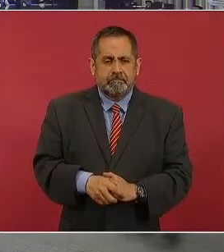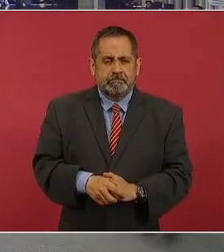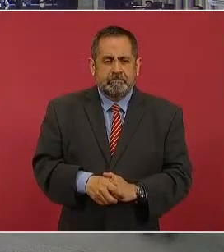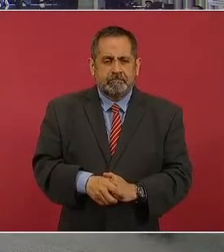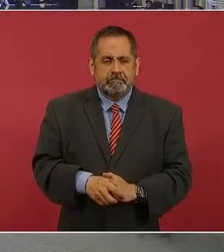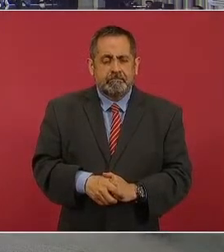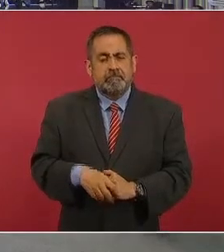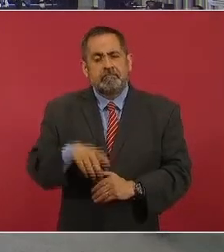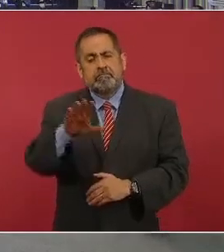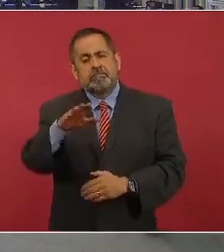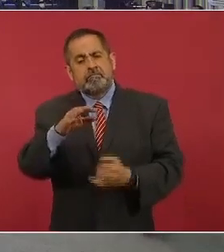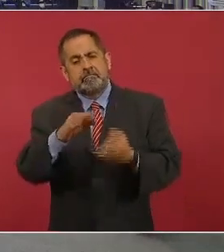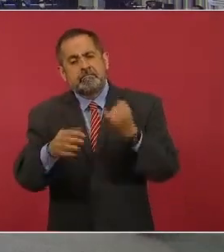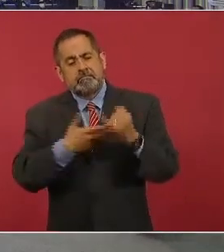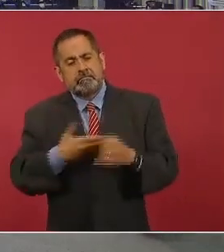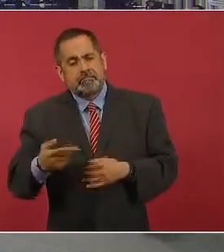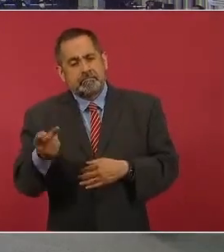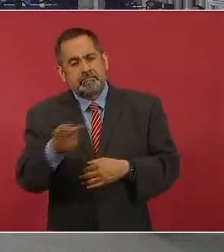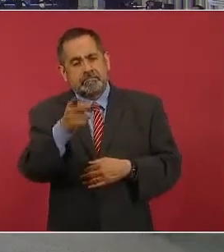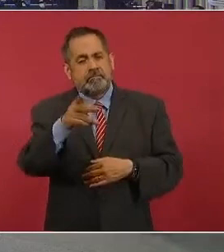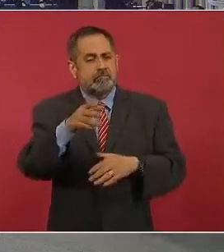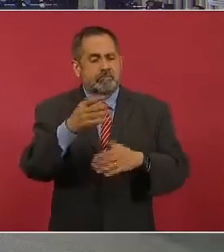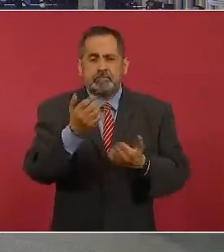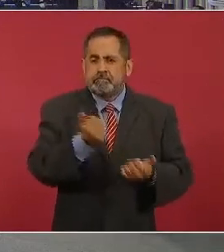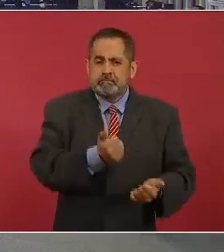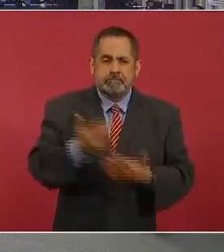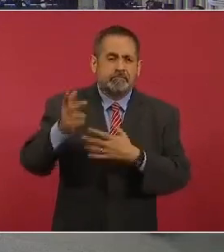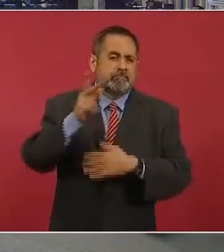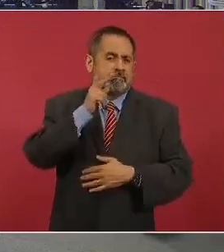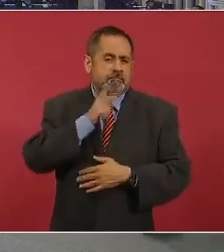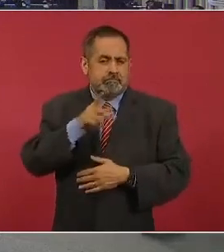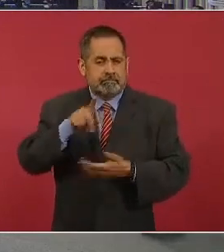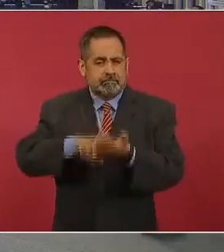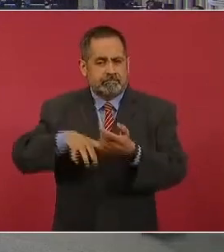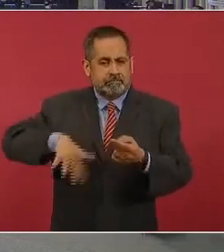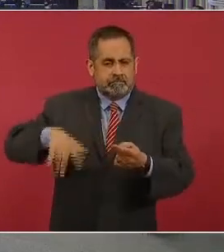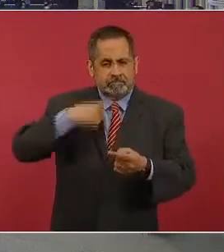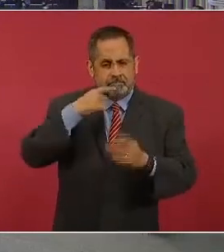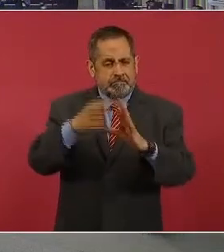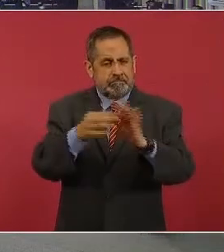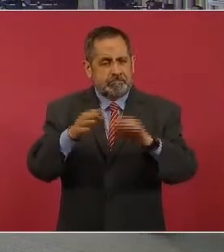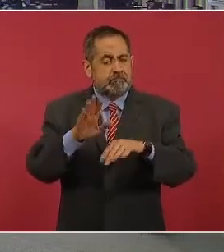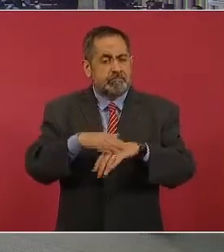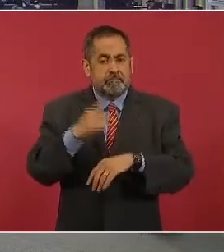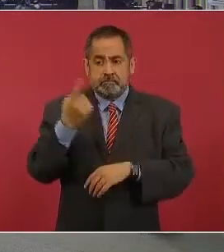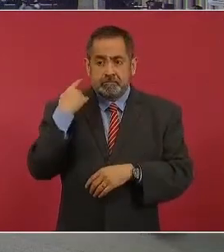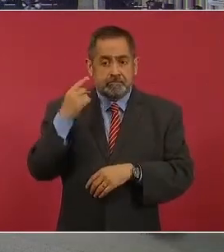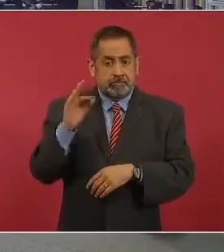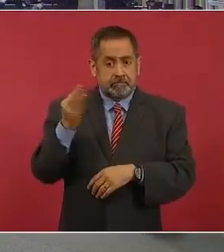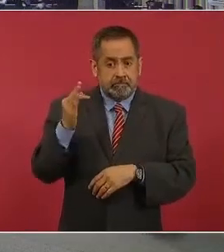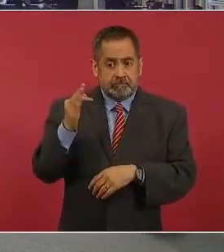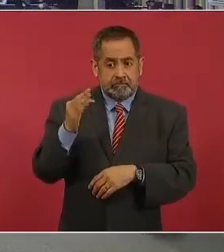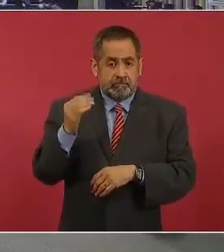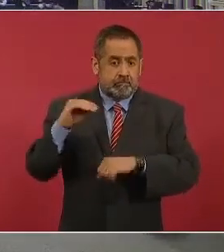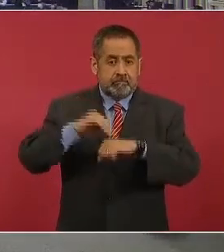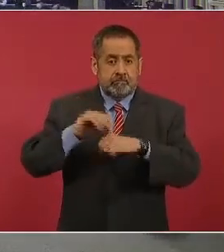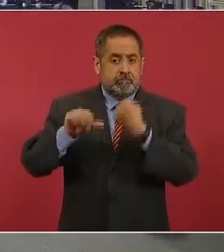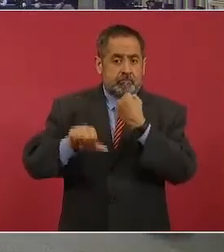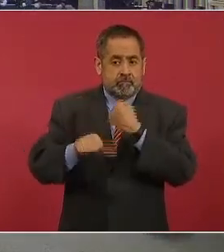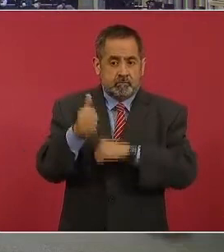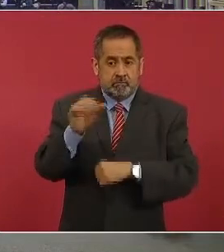Presidente, solo le quiero preguntar sobre el tema de las exportaciones petroleras, ahora que lo mencionaba, porque en febrero subieron un